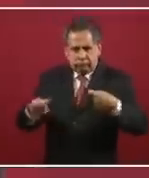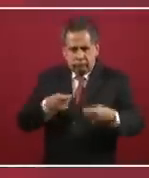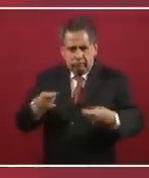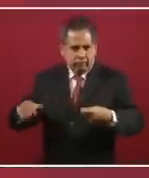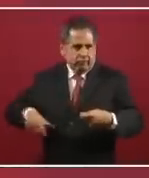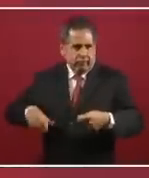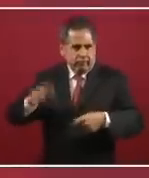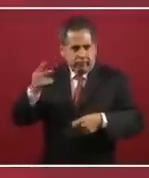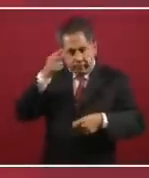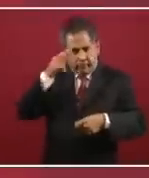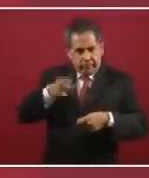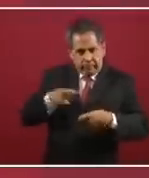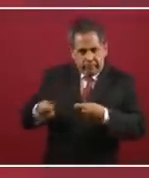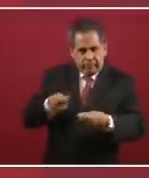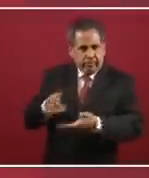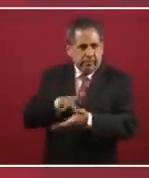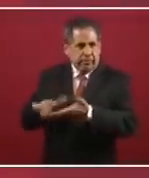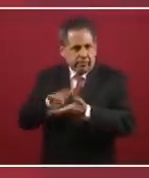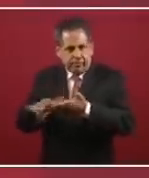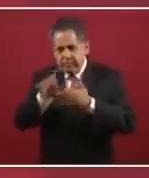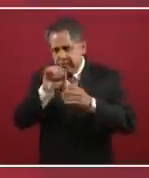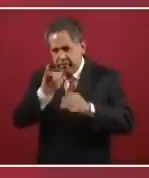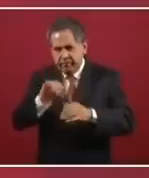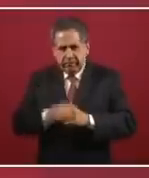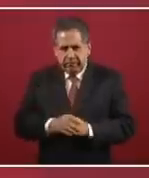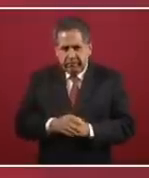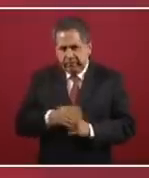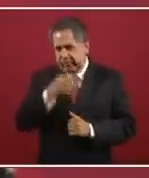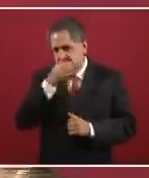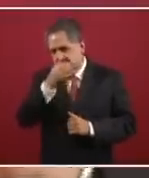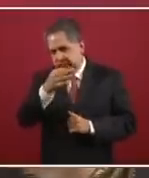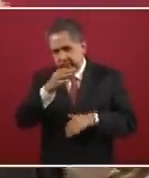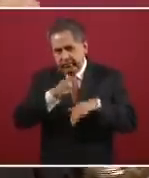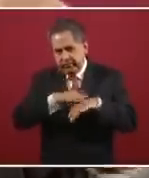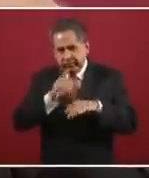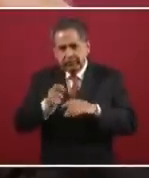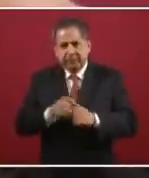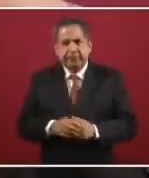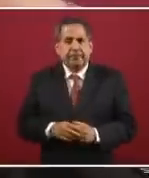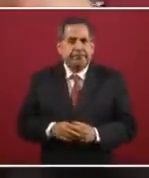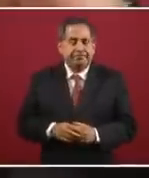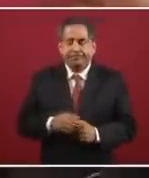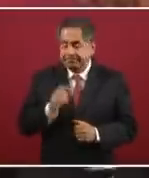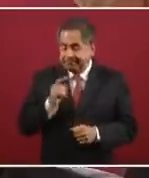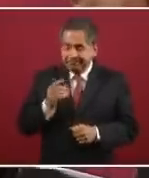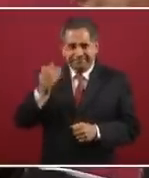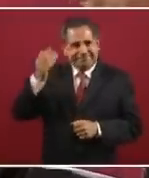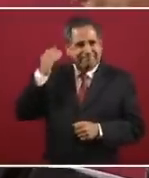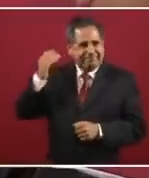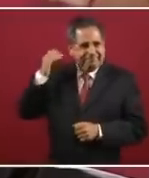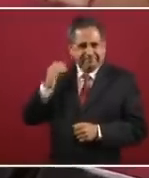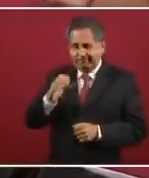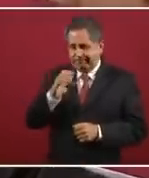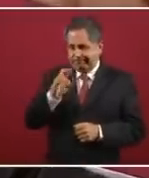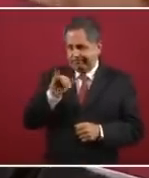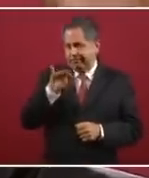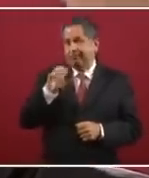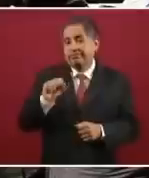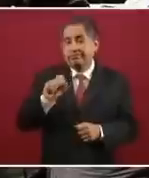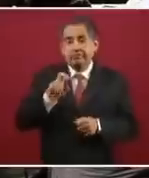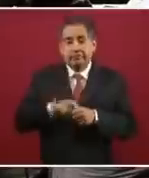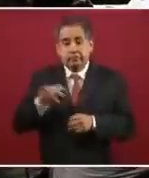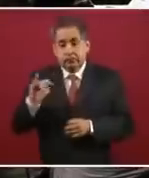de la República. Entonces, le diría yo que el punto de crisis que tuvimos en el mes de junio,